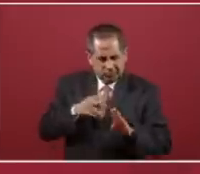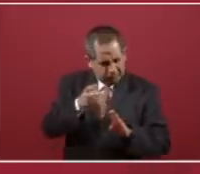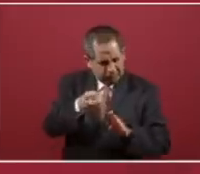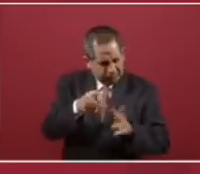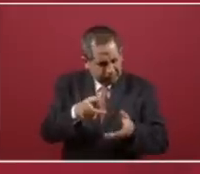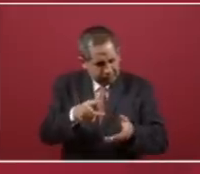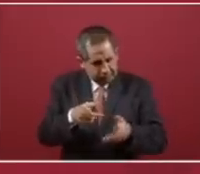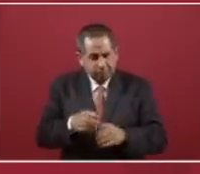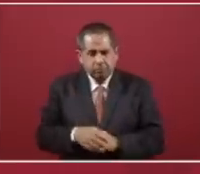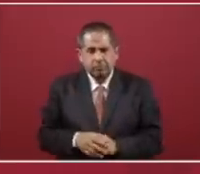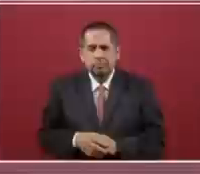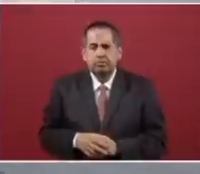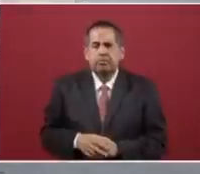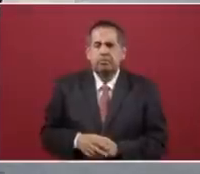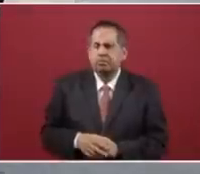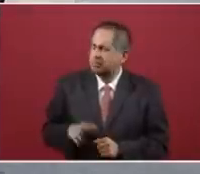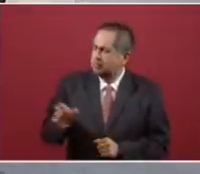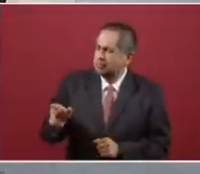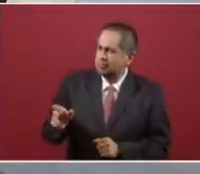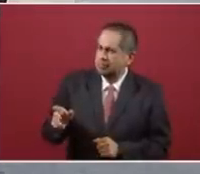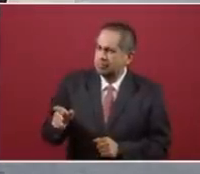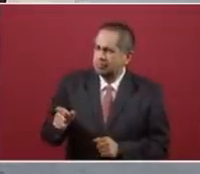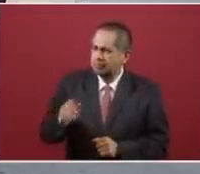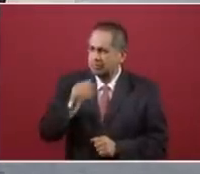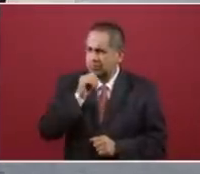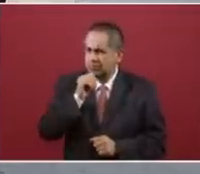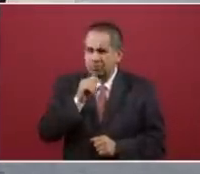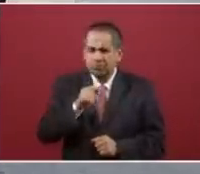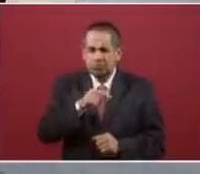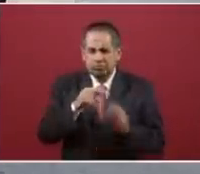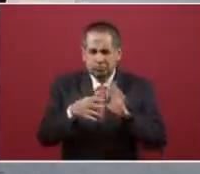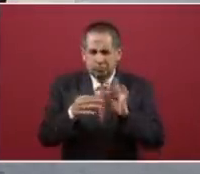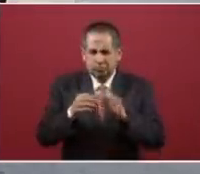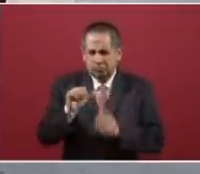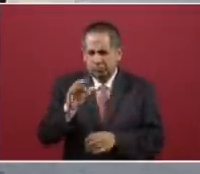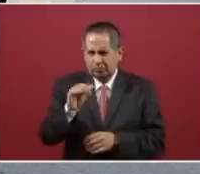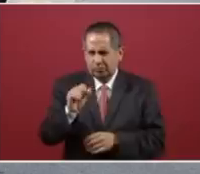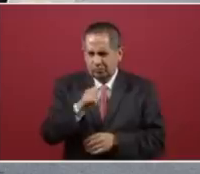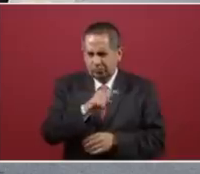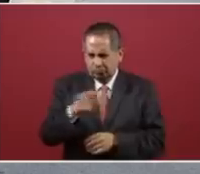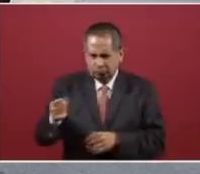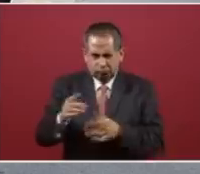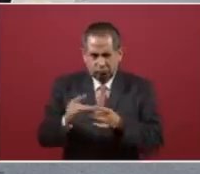refieres sí sí sí por qué no alfons este